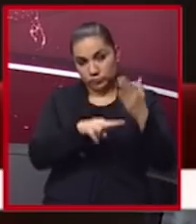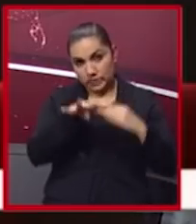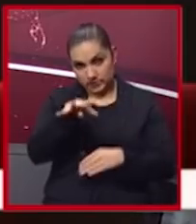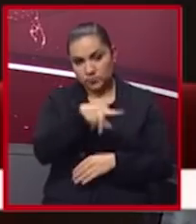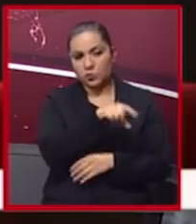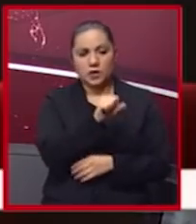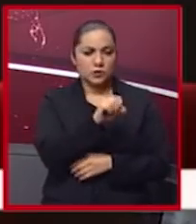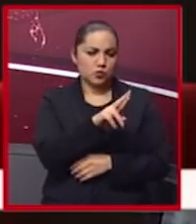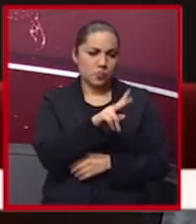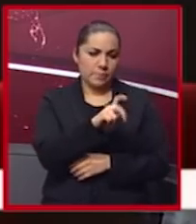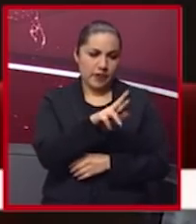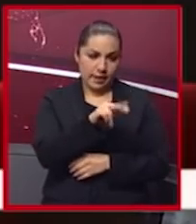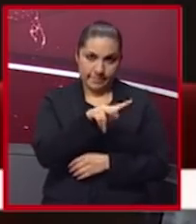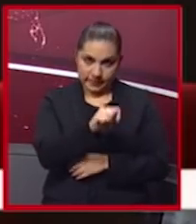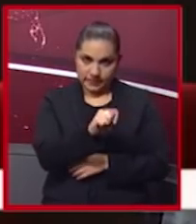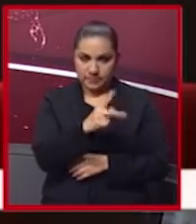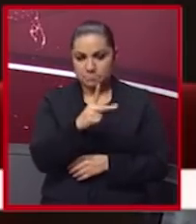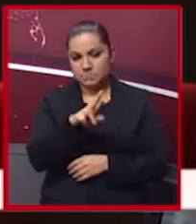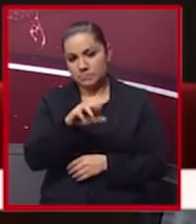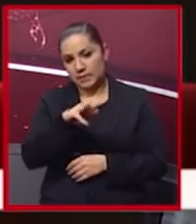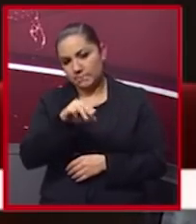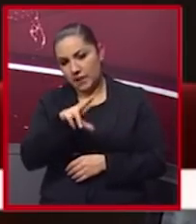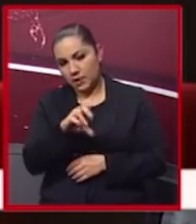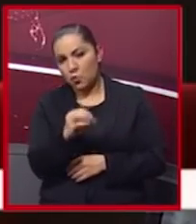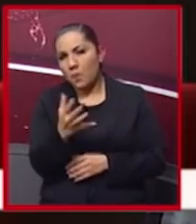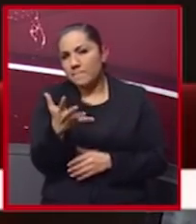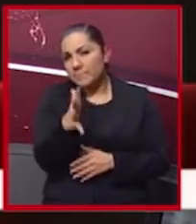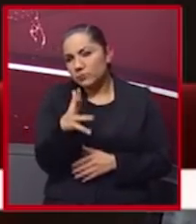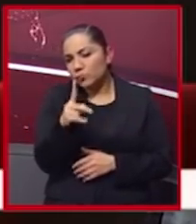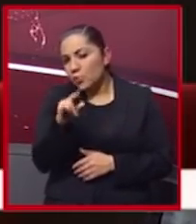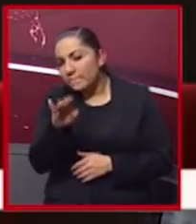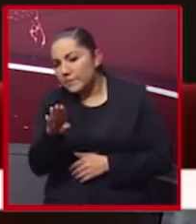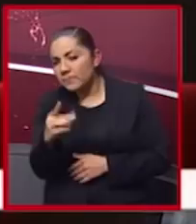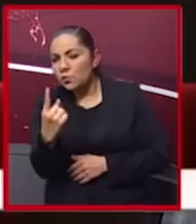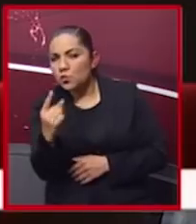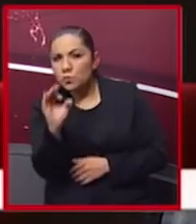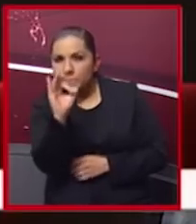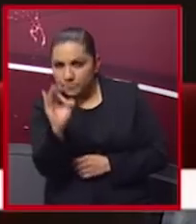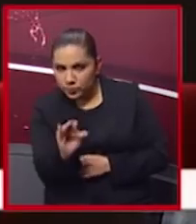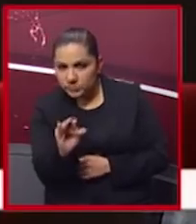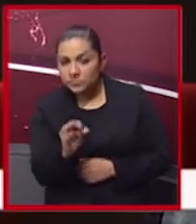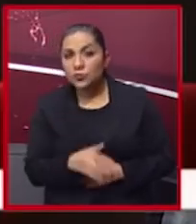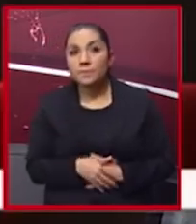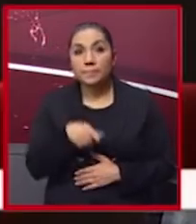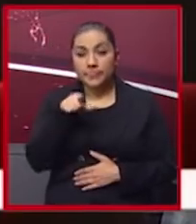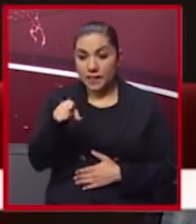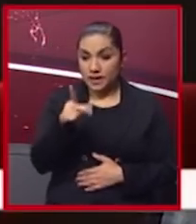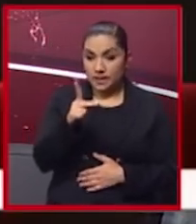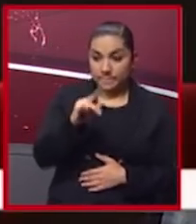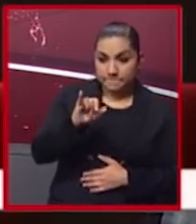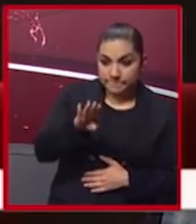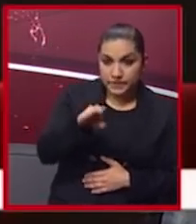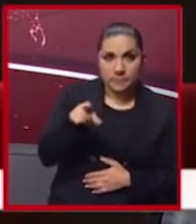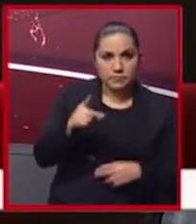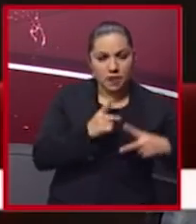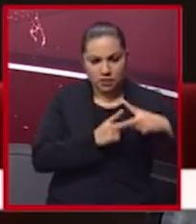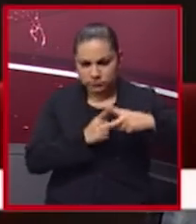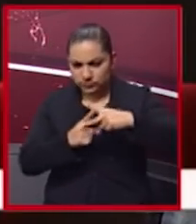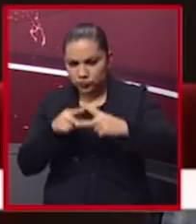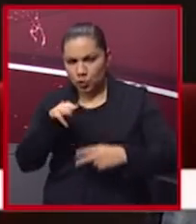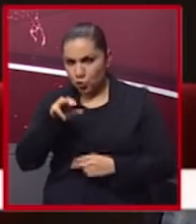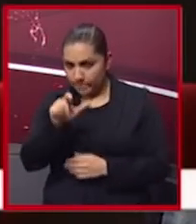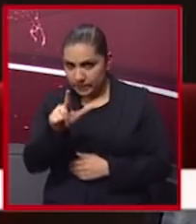primario del orden de 1% del PIB. El PIB más o menos va a ser en términos nominales alrededor